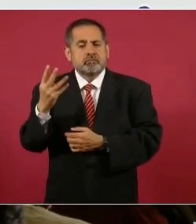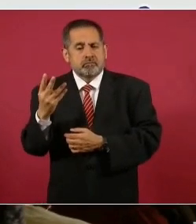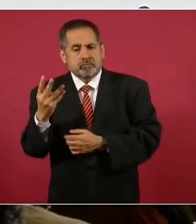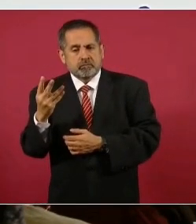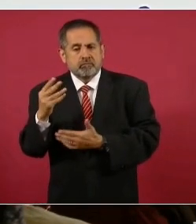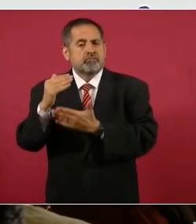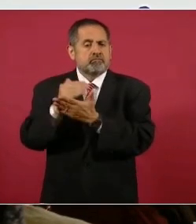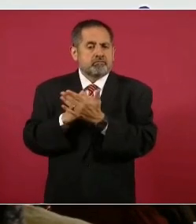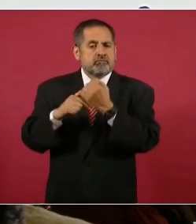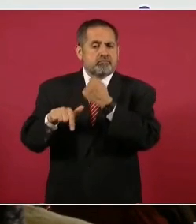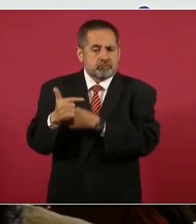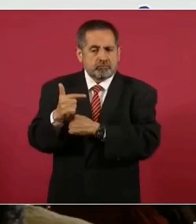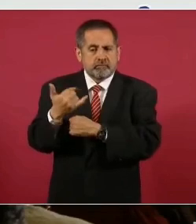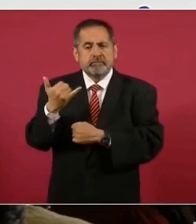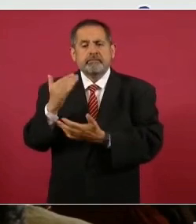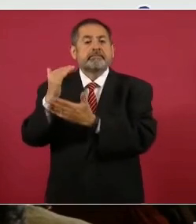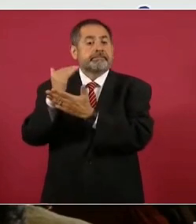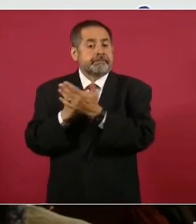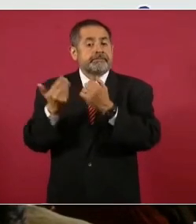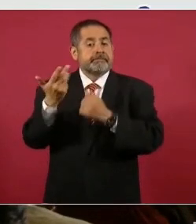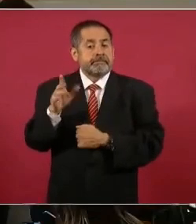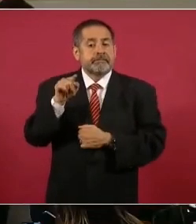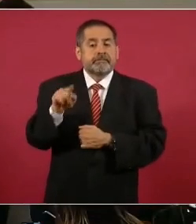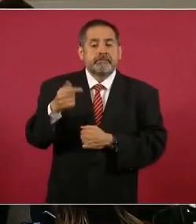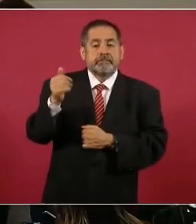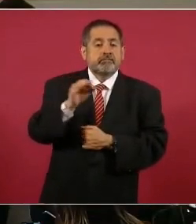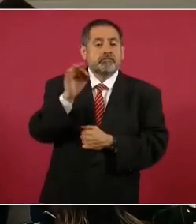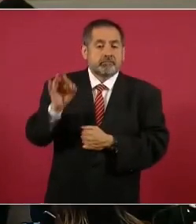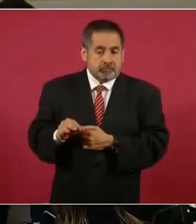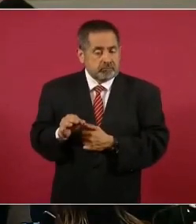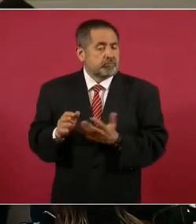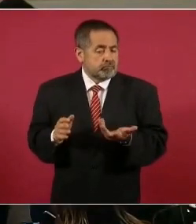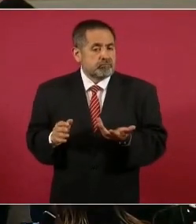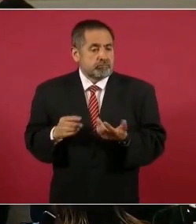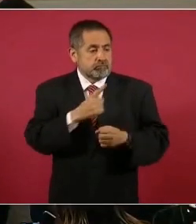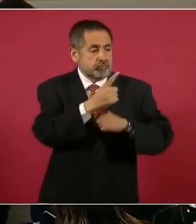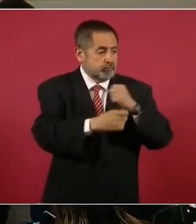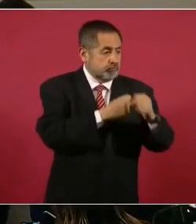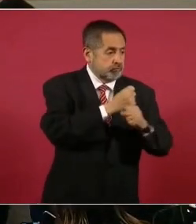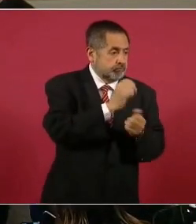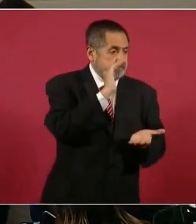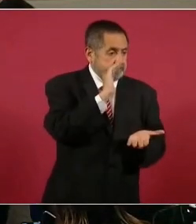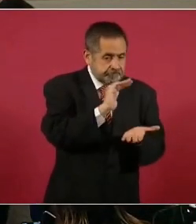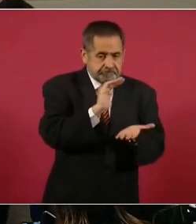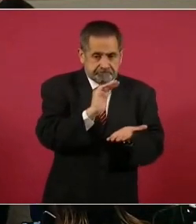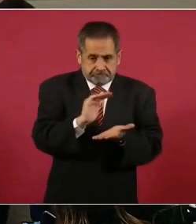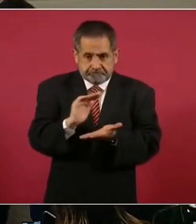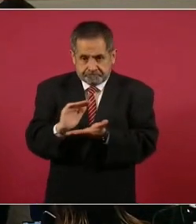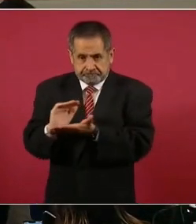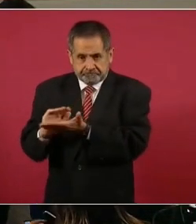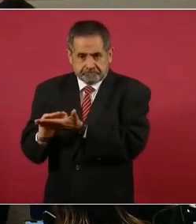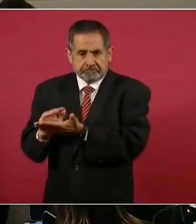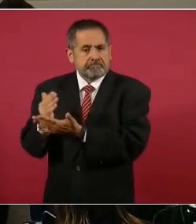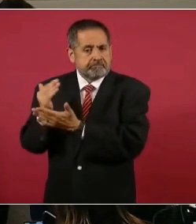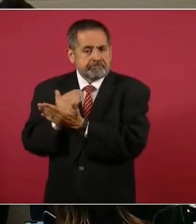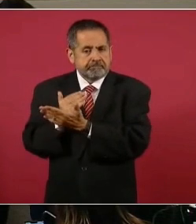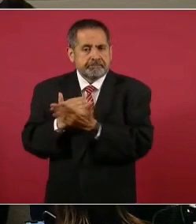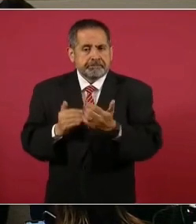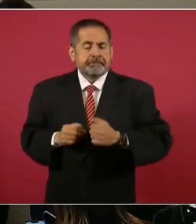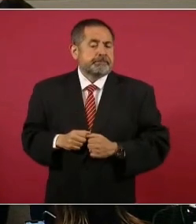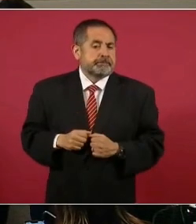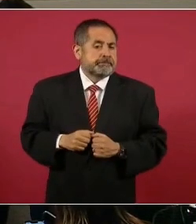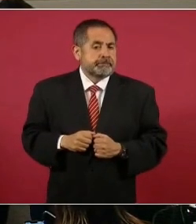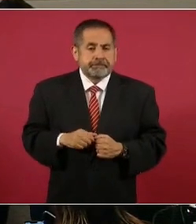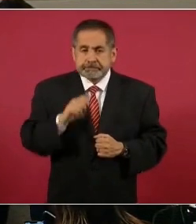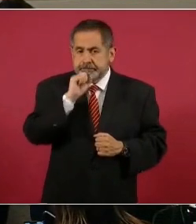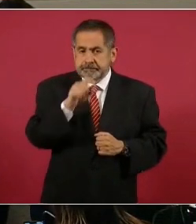menos 12 y menos 10.6% de los tres años anteriores adelante también